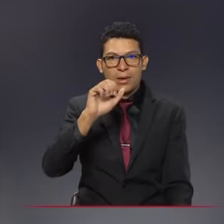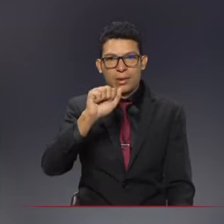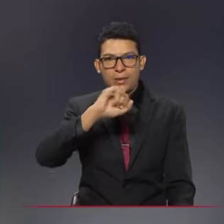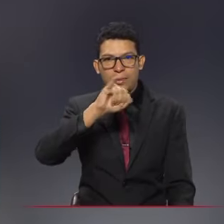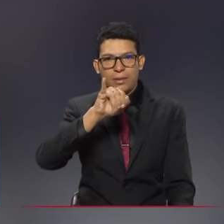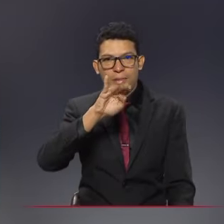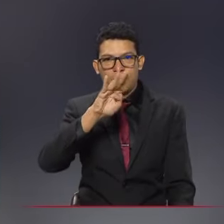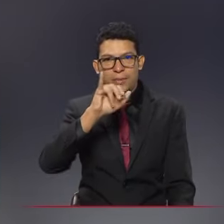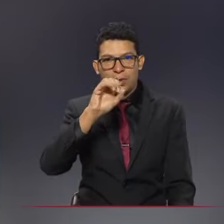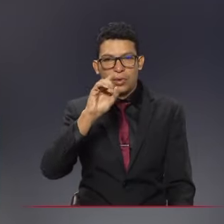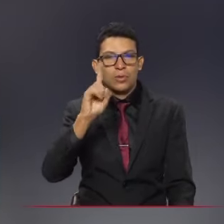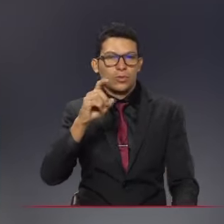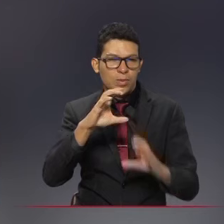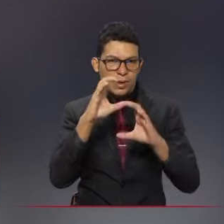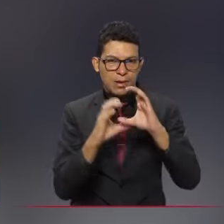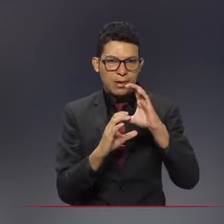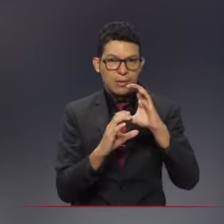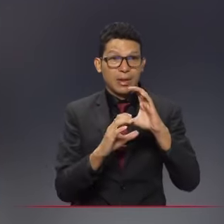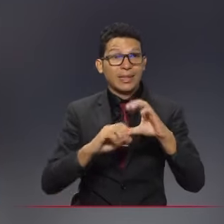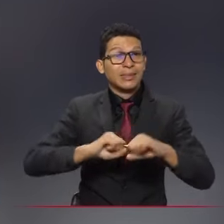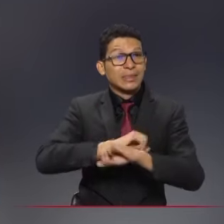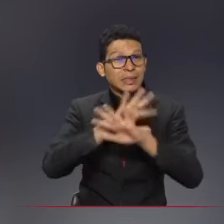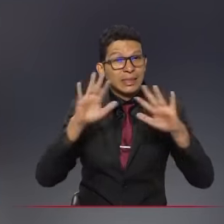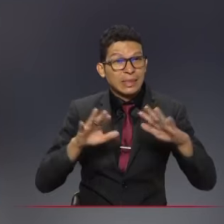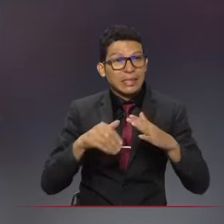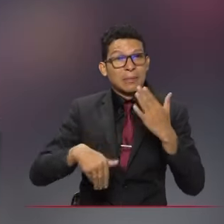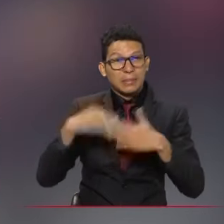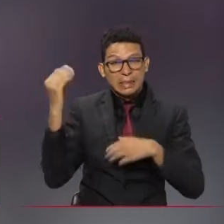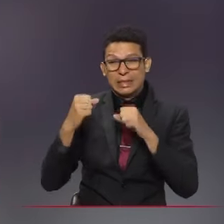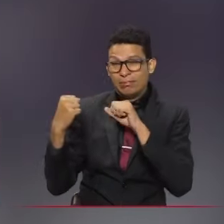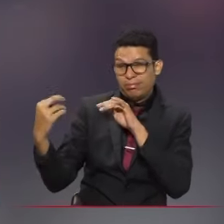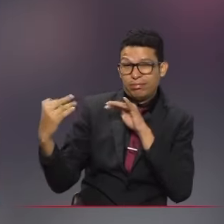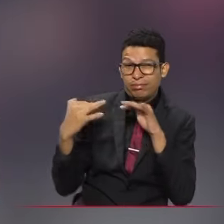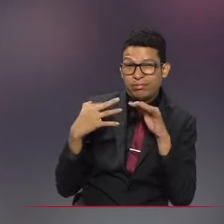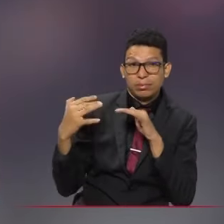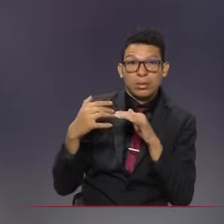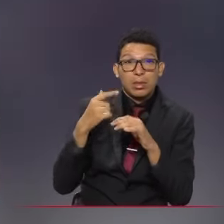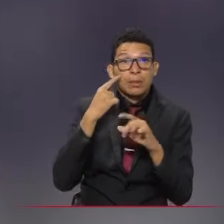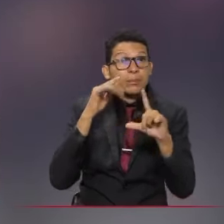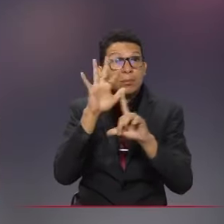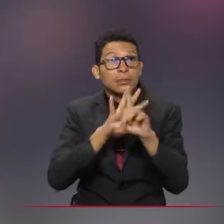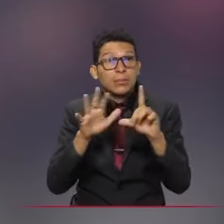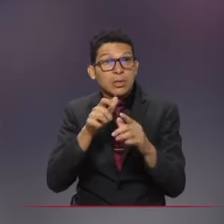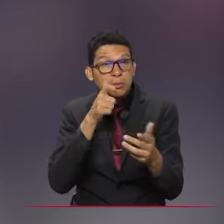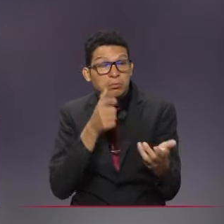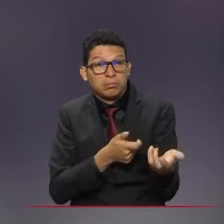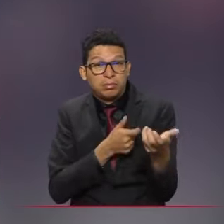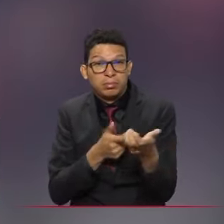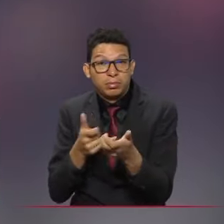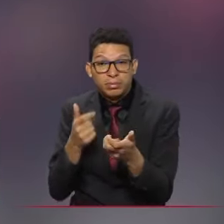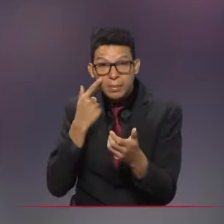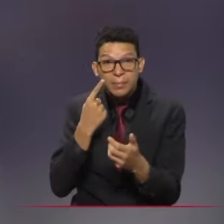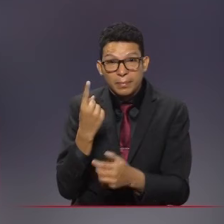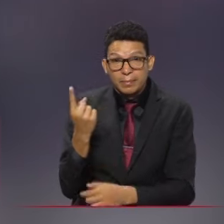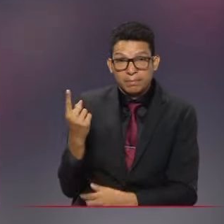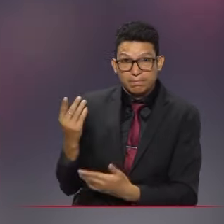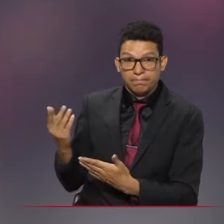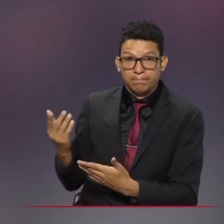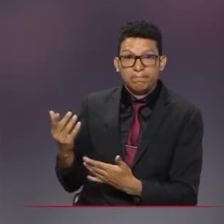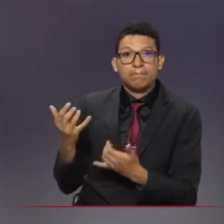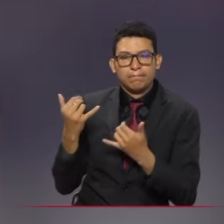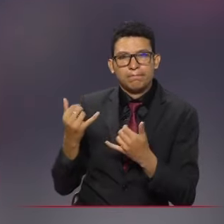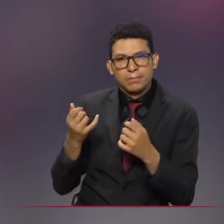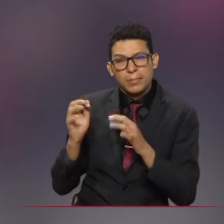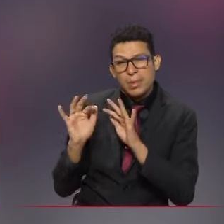Cauca. El ataque que inició esta madrugada en la cabecera municipal y que quedó grabado en cámaras de seguridad se traslada en este